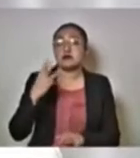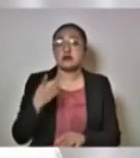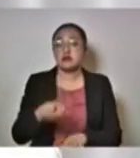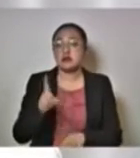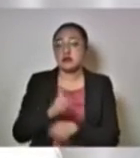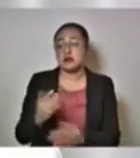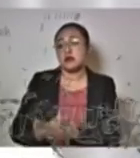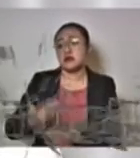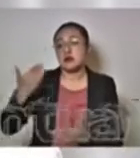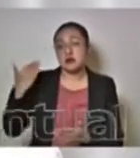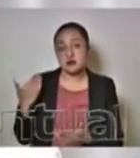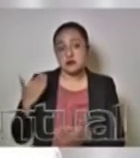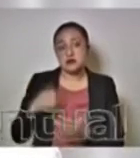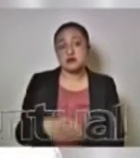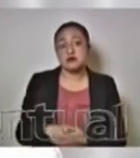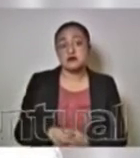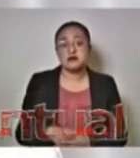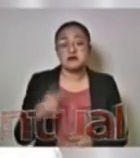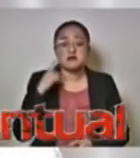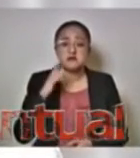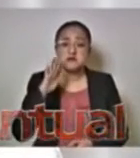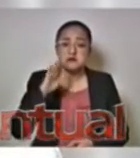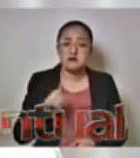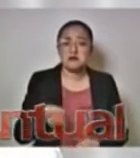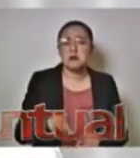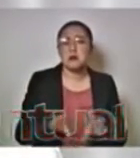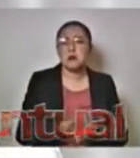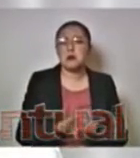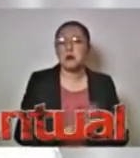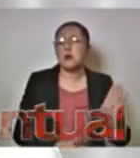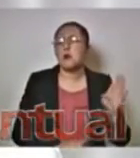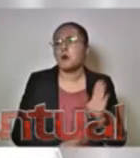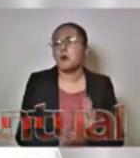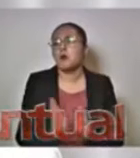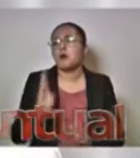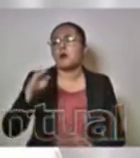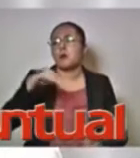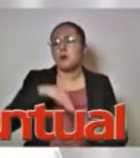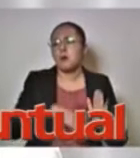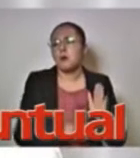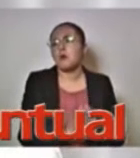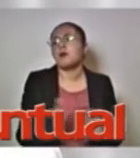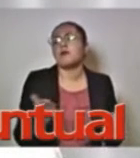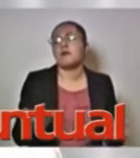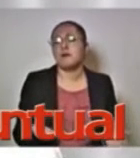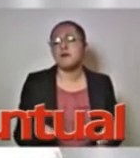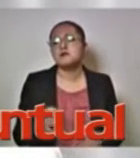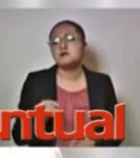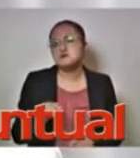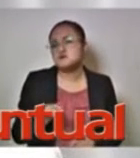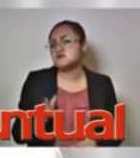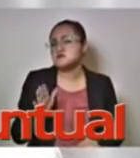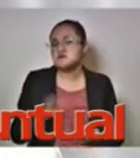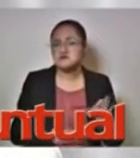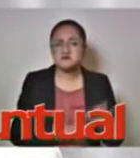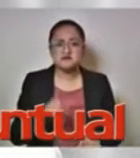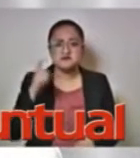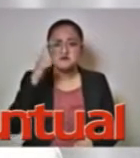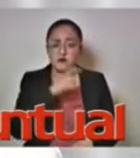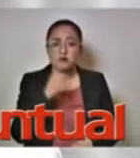de la semana anterior una curva fluctuante pues si para